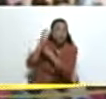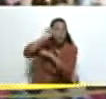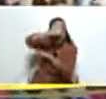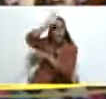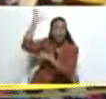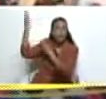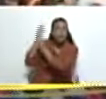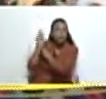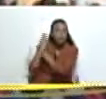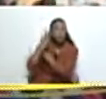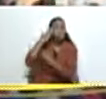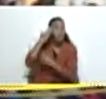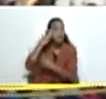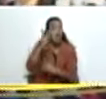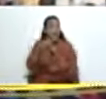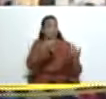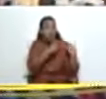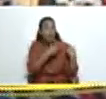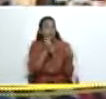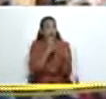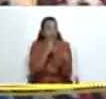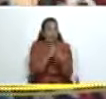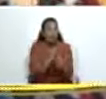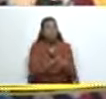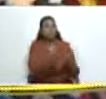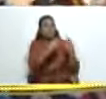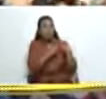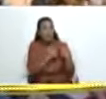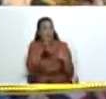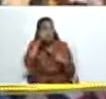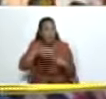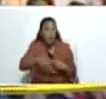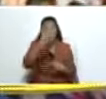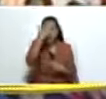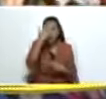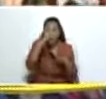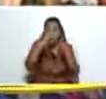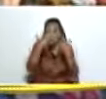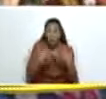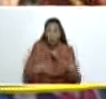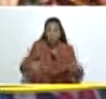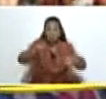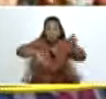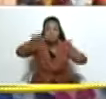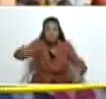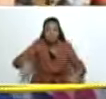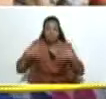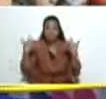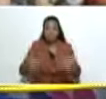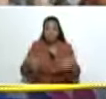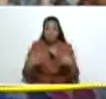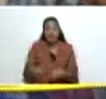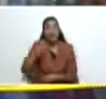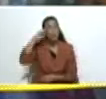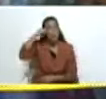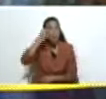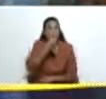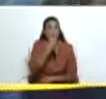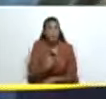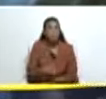nosotros sabemos la tarea que tenemos encomendada. Este pueblo que usted ve hoy aquí, presidente, y es bueno